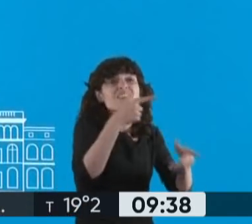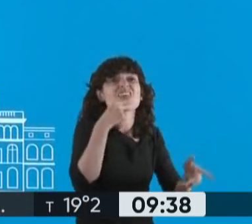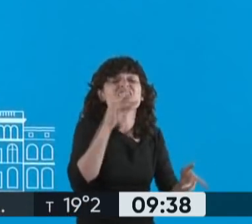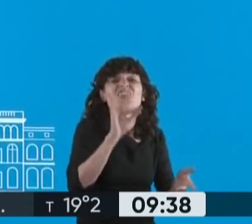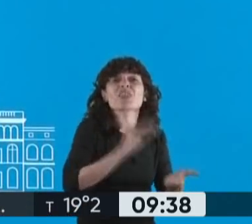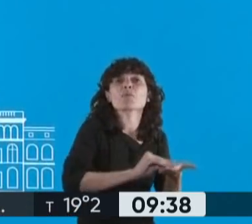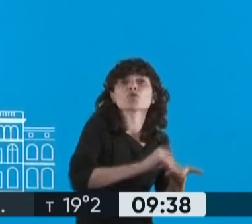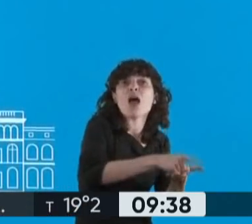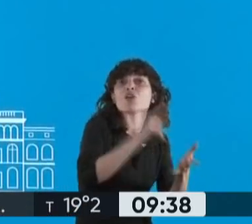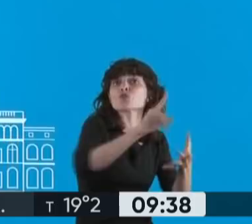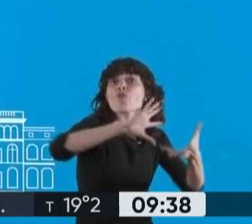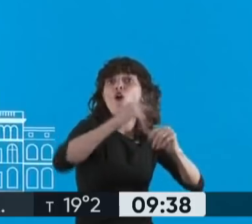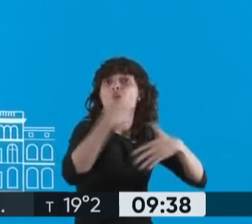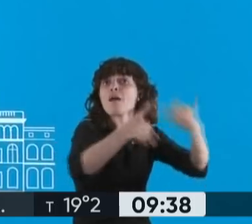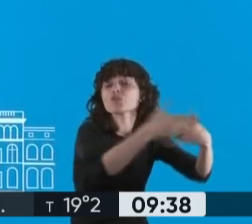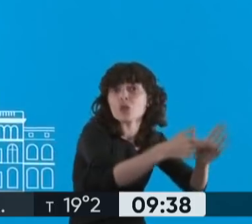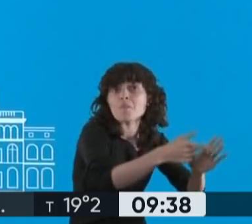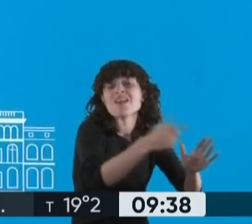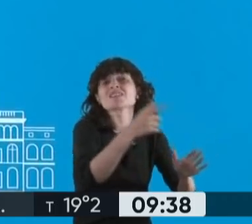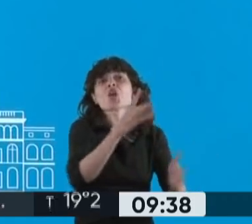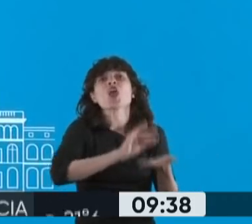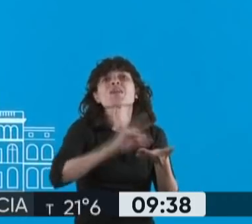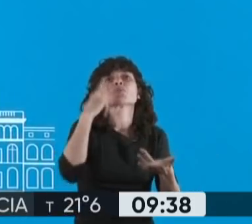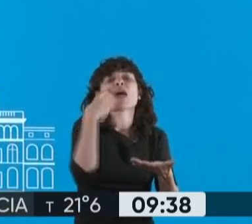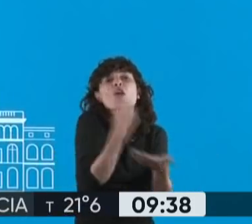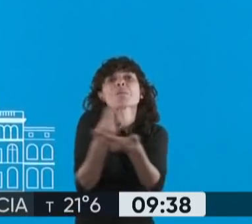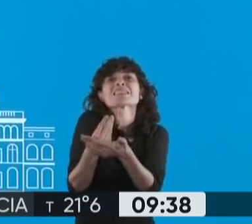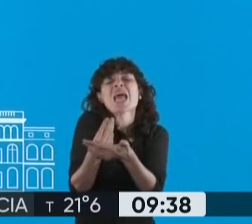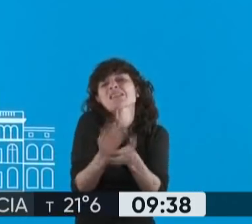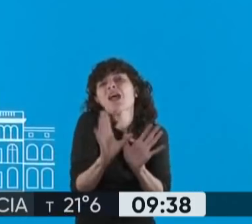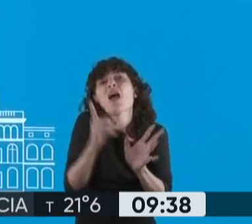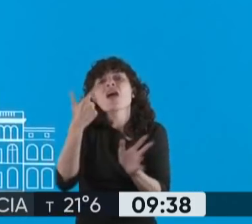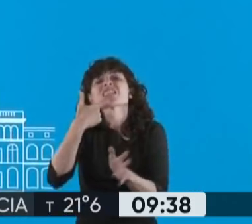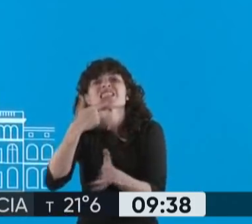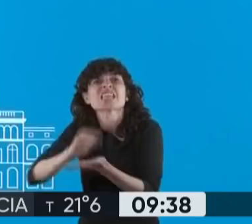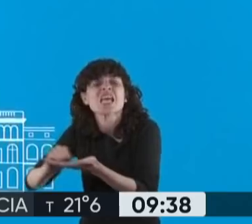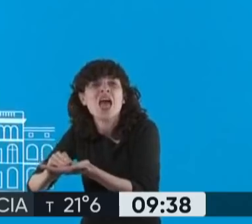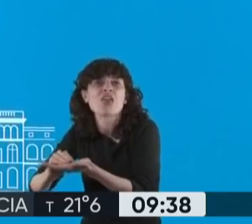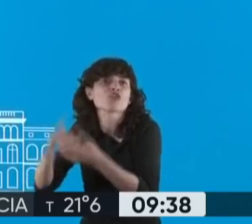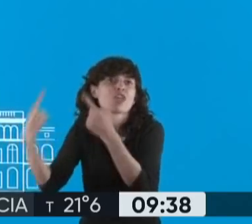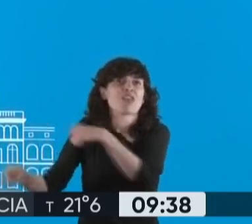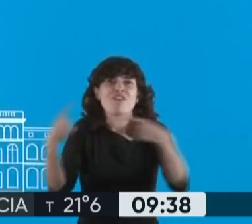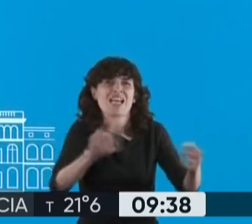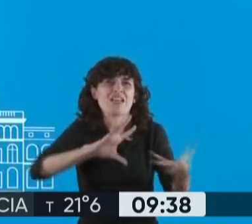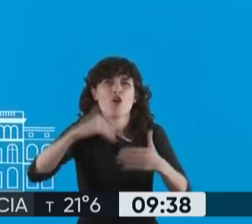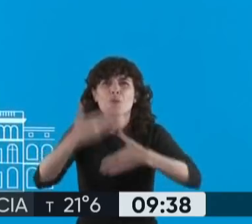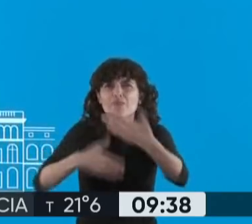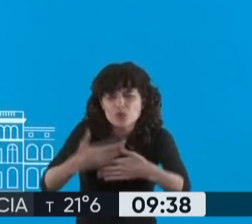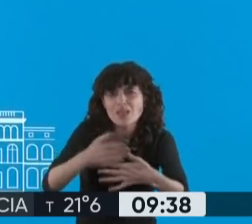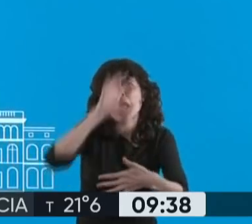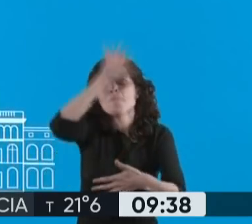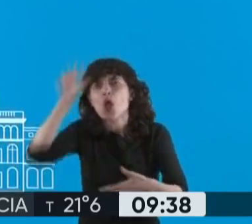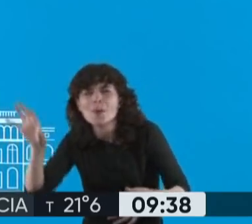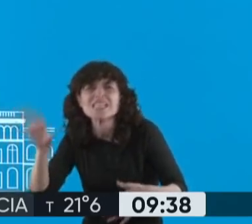representa a los ciudadanos de las diferentes provincias, el Senado representa a los estados de las diferentes provincias. Déjeme aprovechar